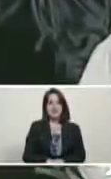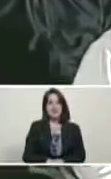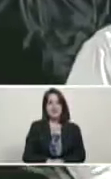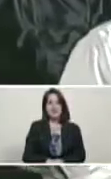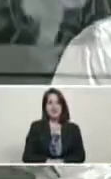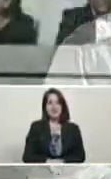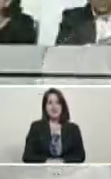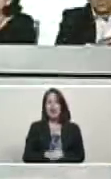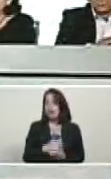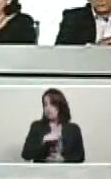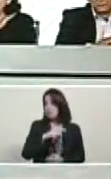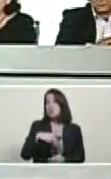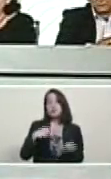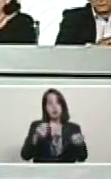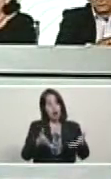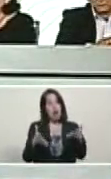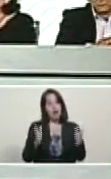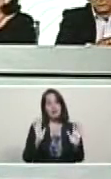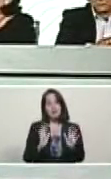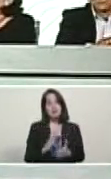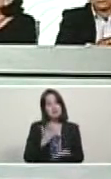y ganamos siempre